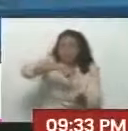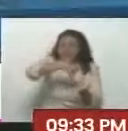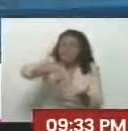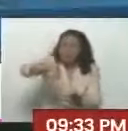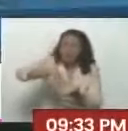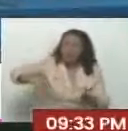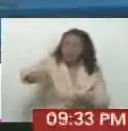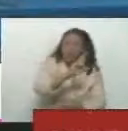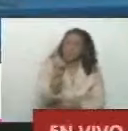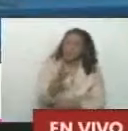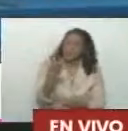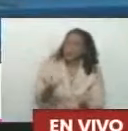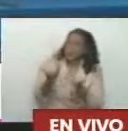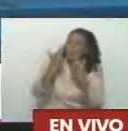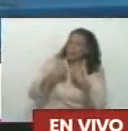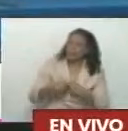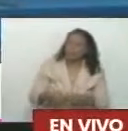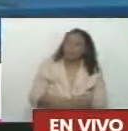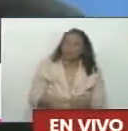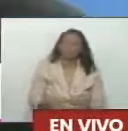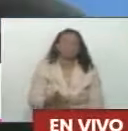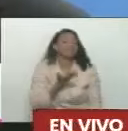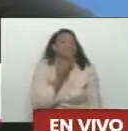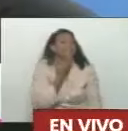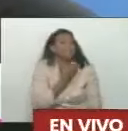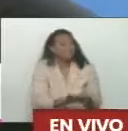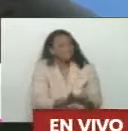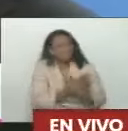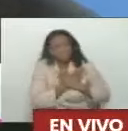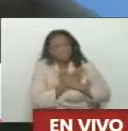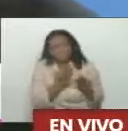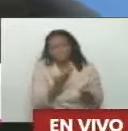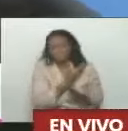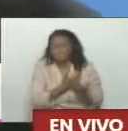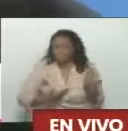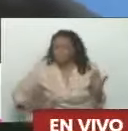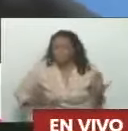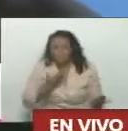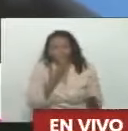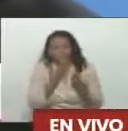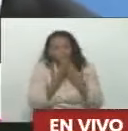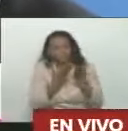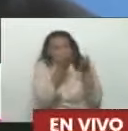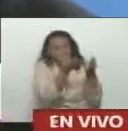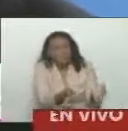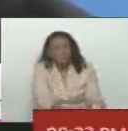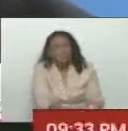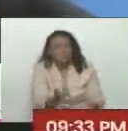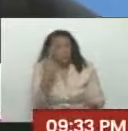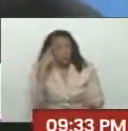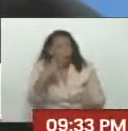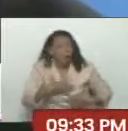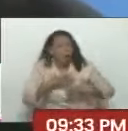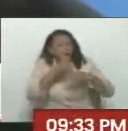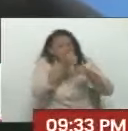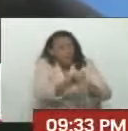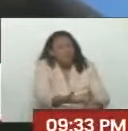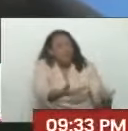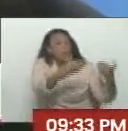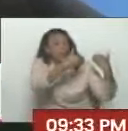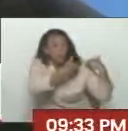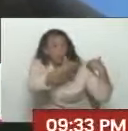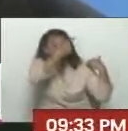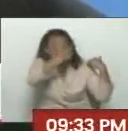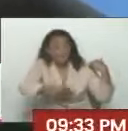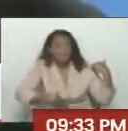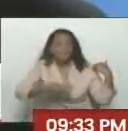aquí presentes? Bueno, presidente, agradecido con usted, porque si usted no hubiese confiado esa responsabilidad que me